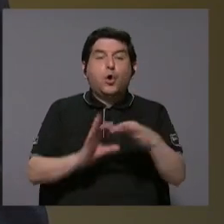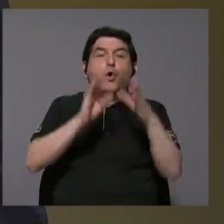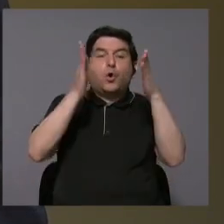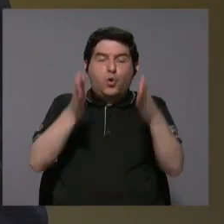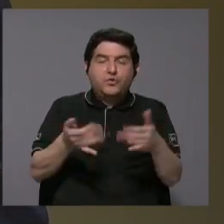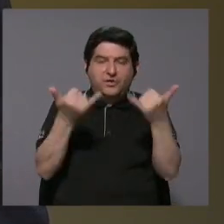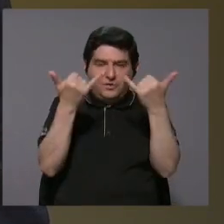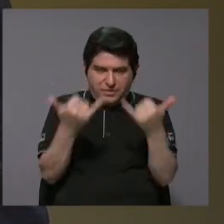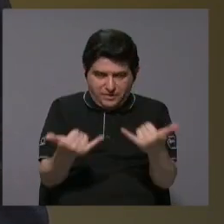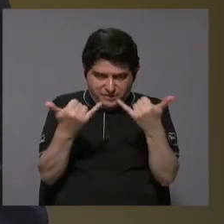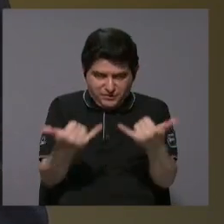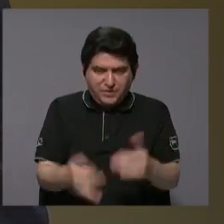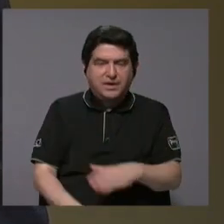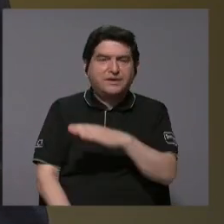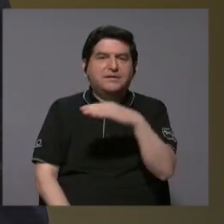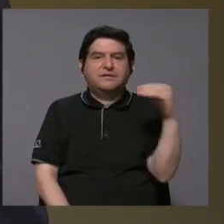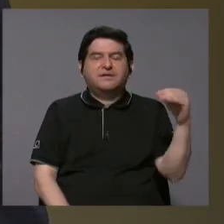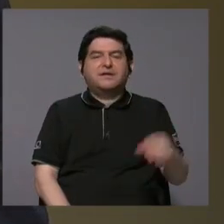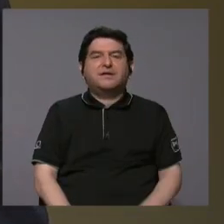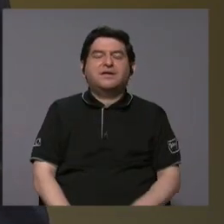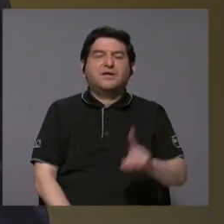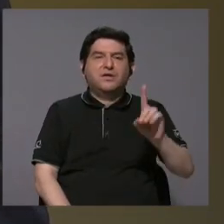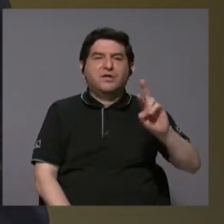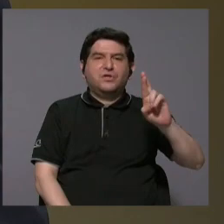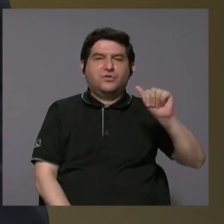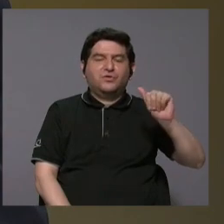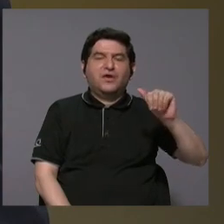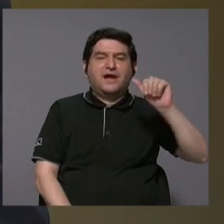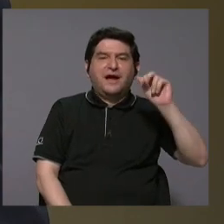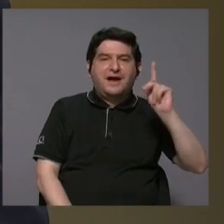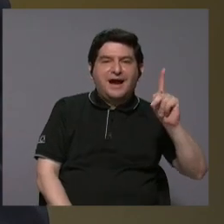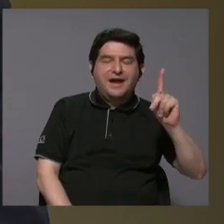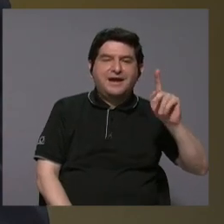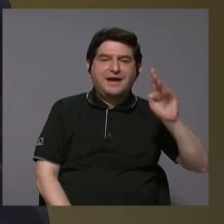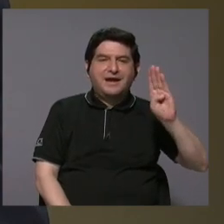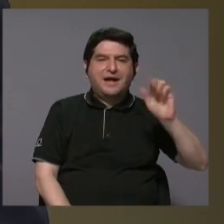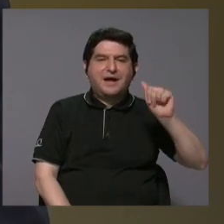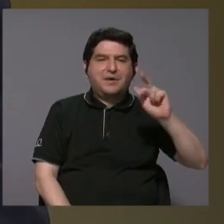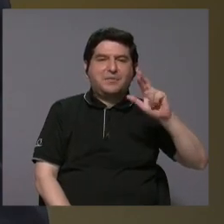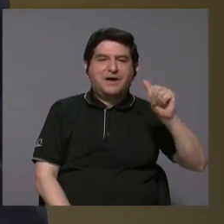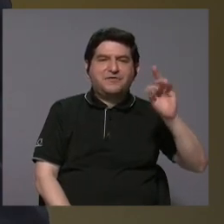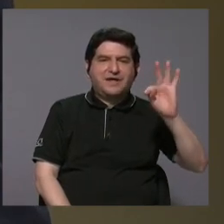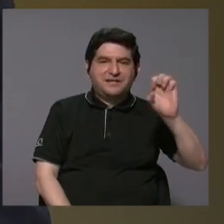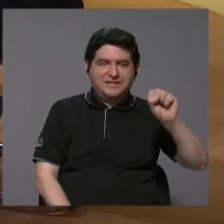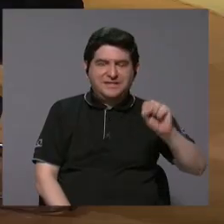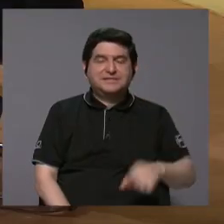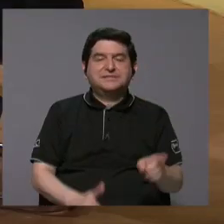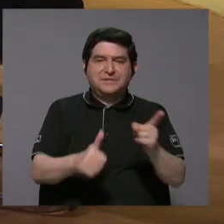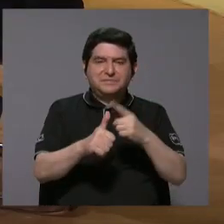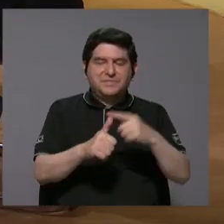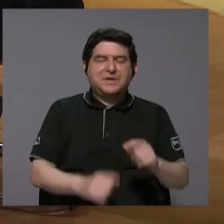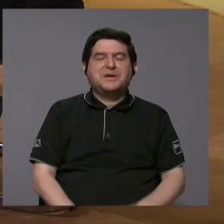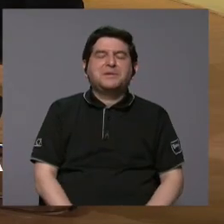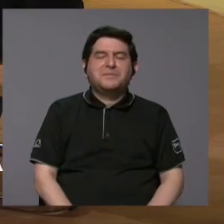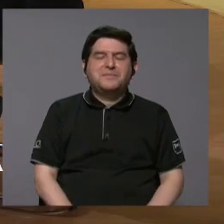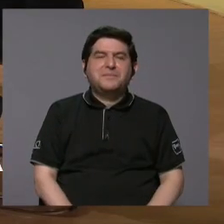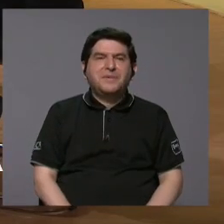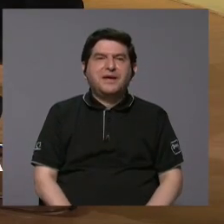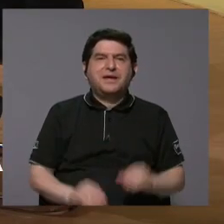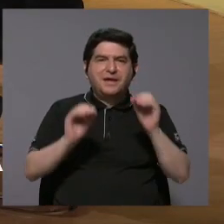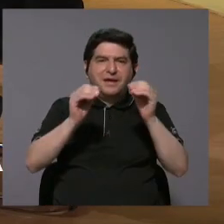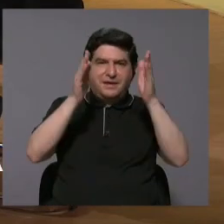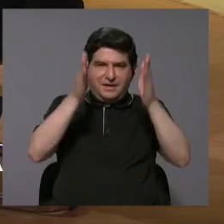momento, y también a la doctora Carla Barrantes, que es la primera catedrática de la facultad, de la Escuela